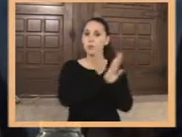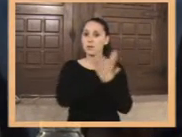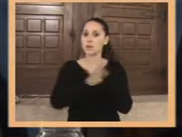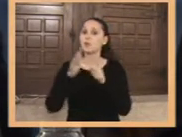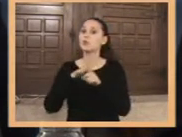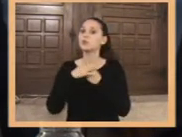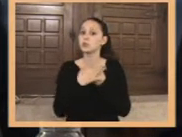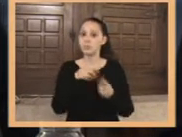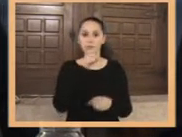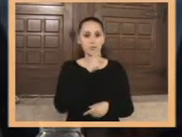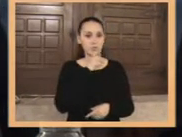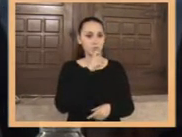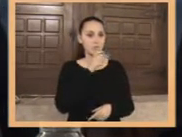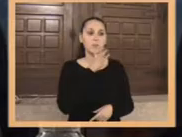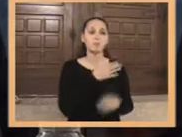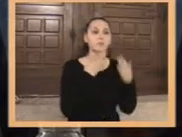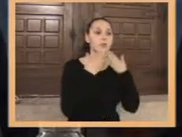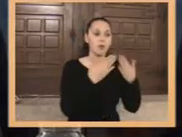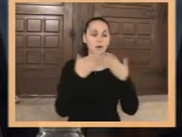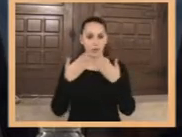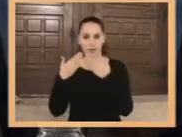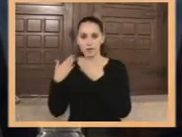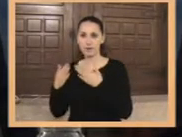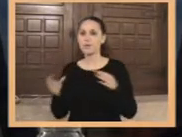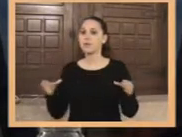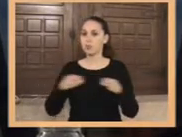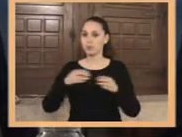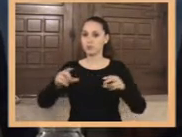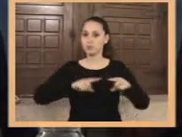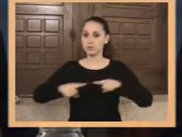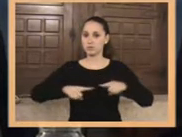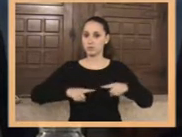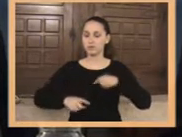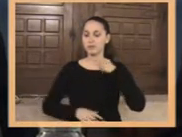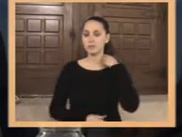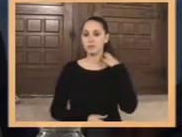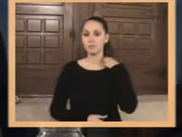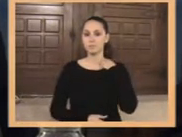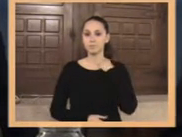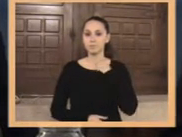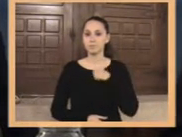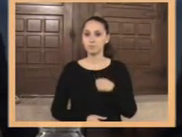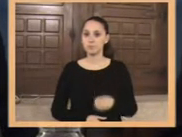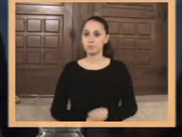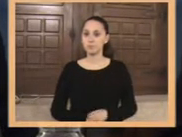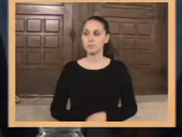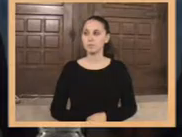tengo palabras de agradecimiento a todos los que componen esa Junta Directiva. Por otra parte,